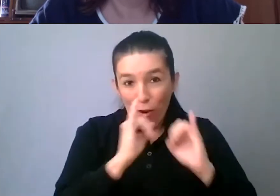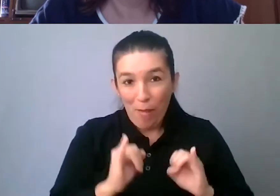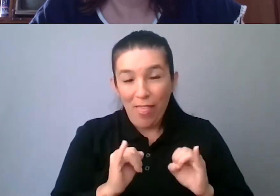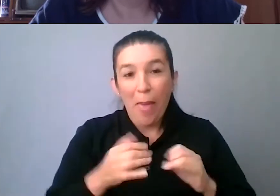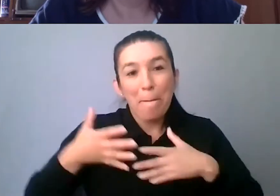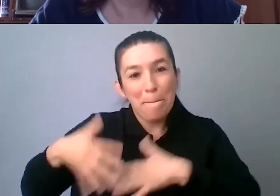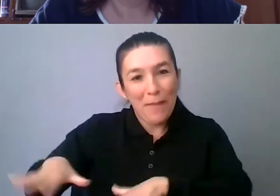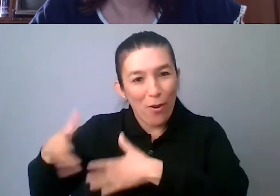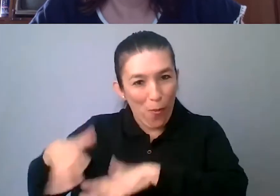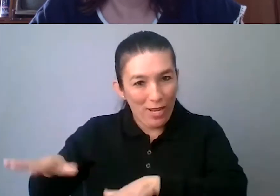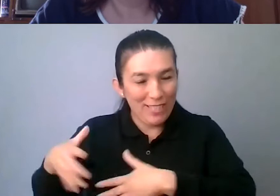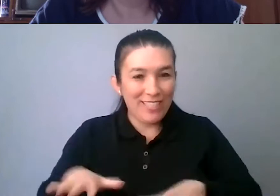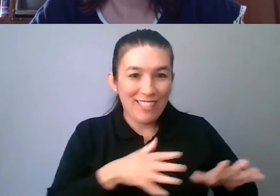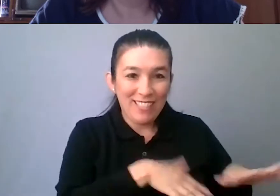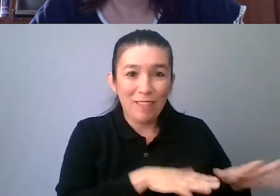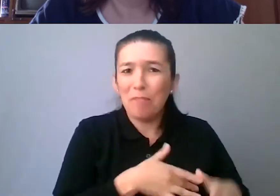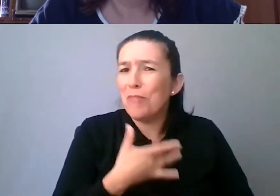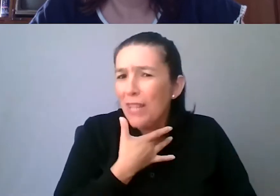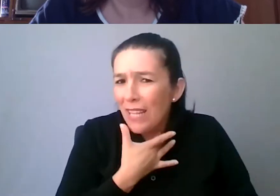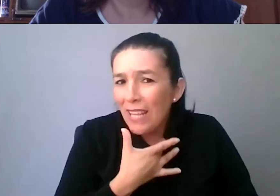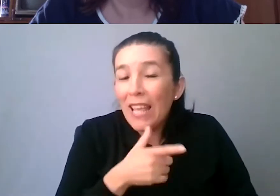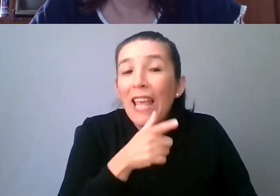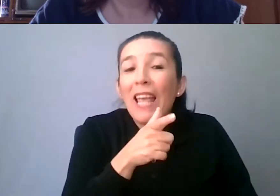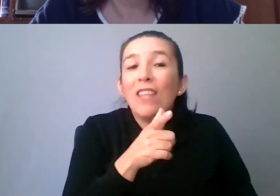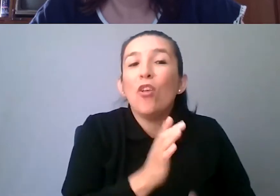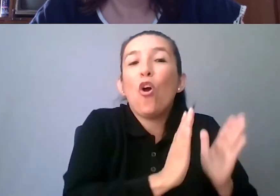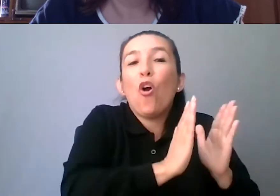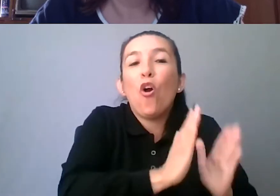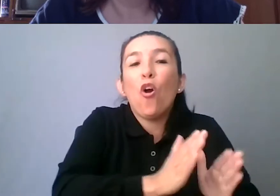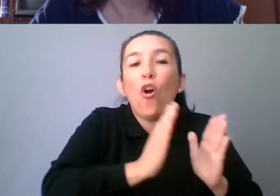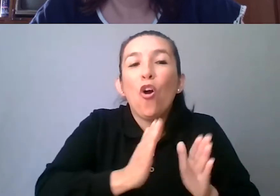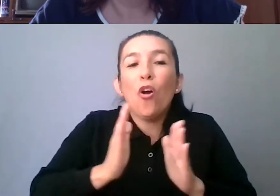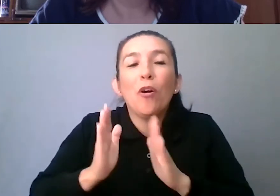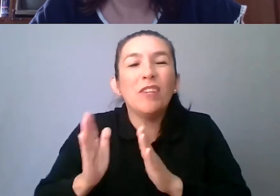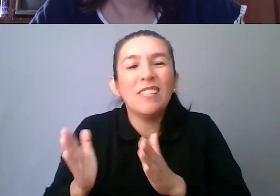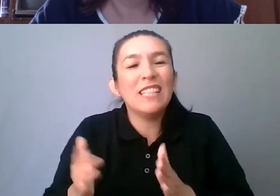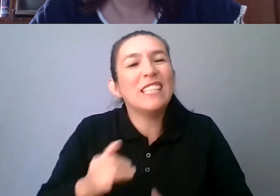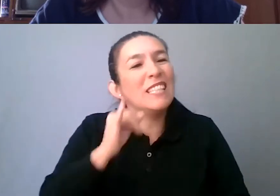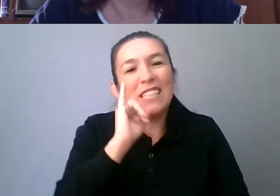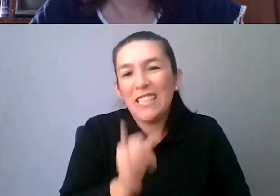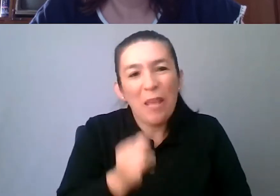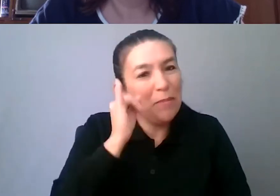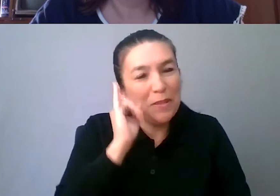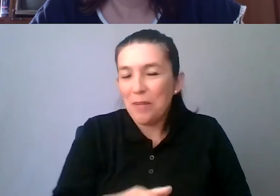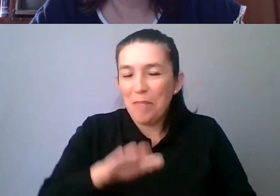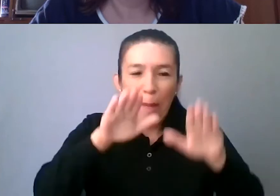Porque la secuencia pascuense es una secuencia que hace que las figuras se hacen siempre todas de la misma